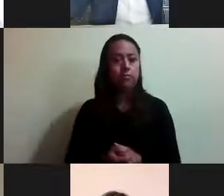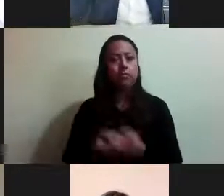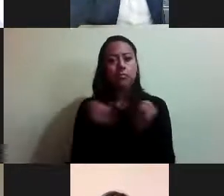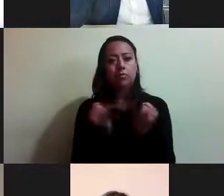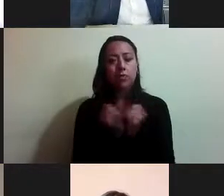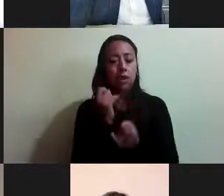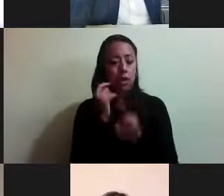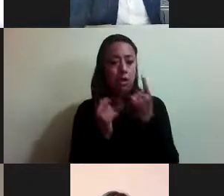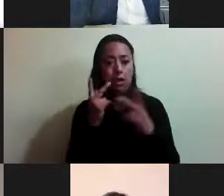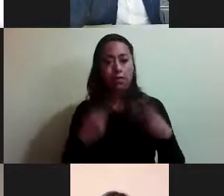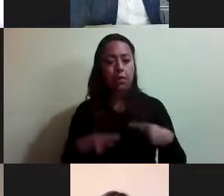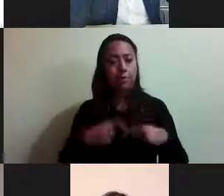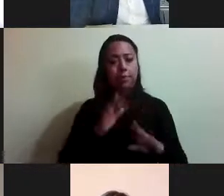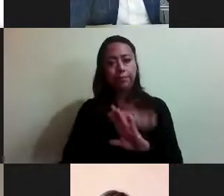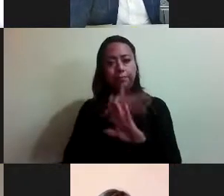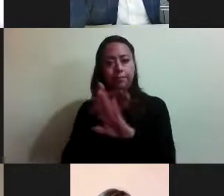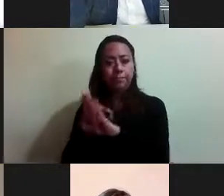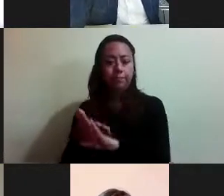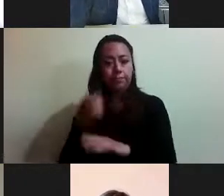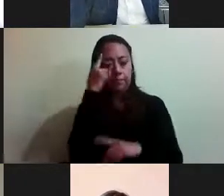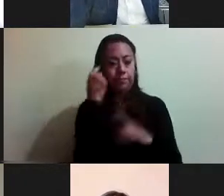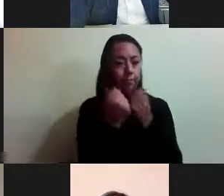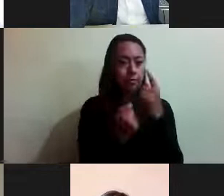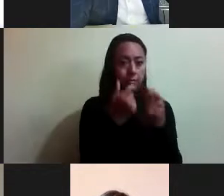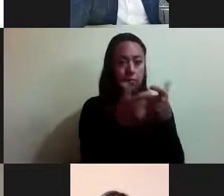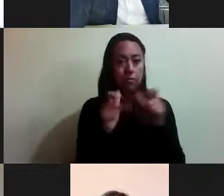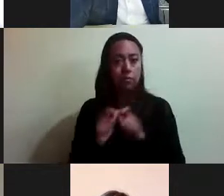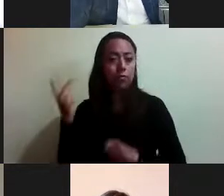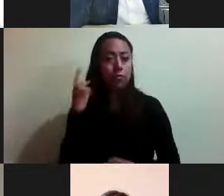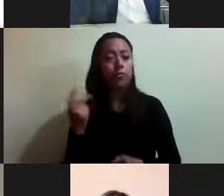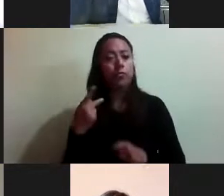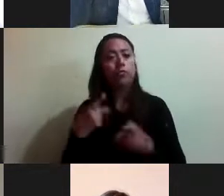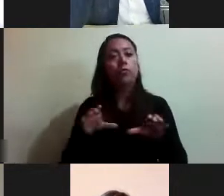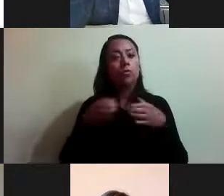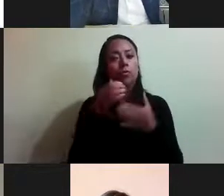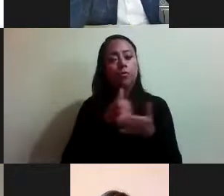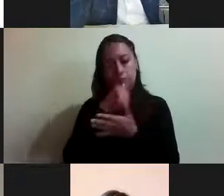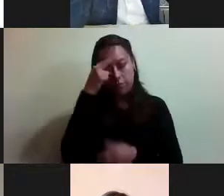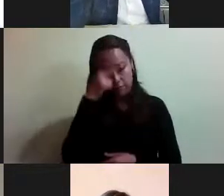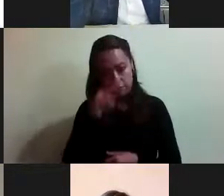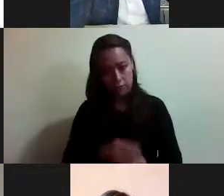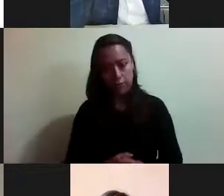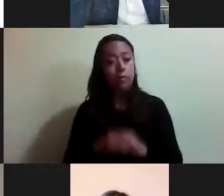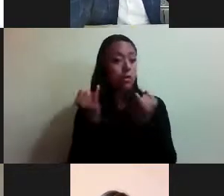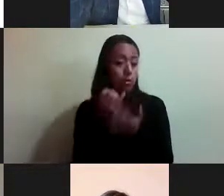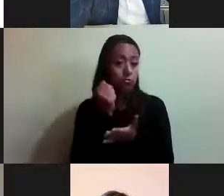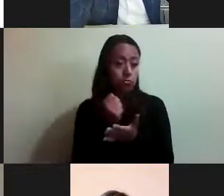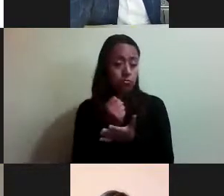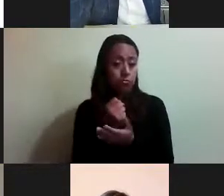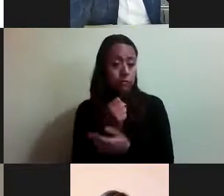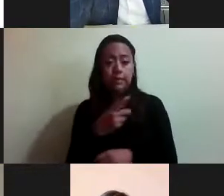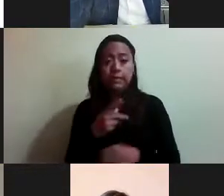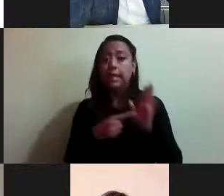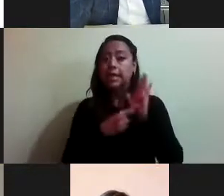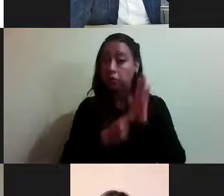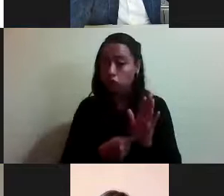afectación para ninguna fuerza política del Congreso capitalino, y se acreditó que en colectivo, también en colectivo,